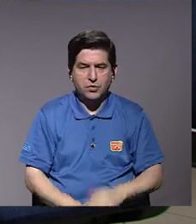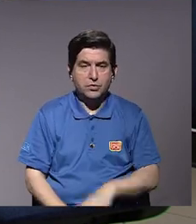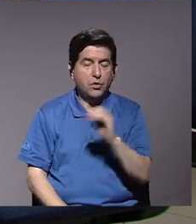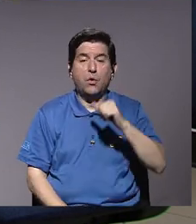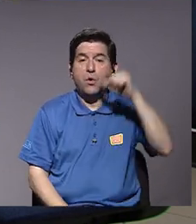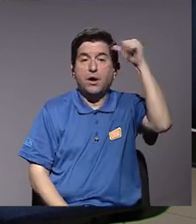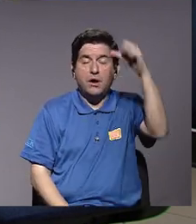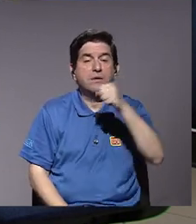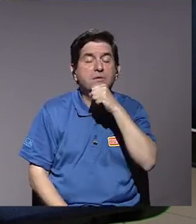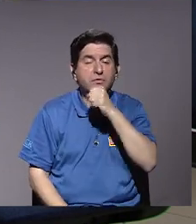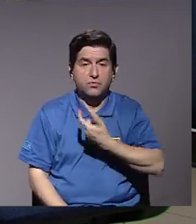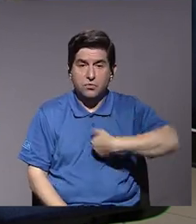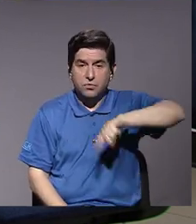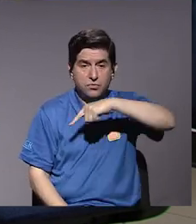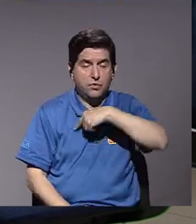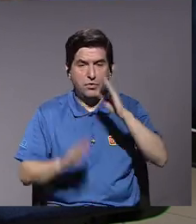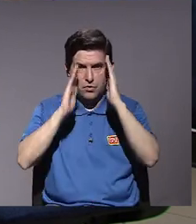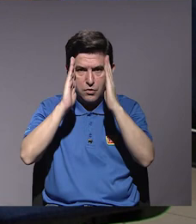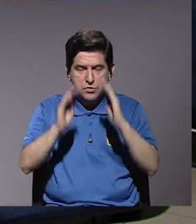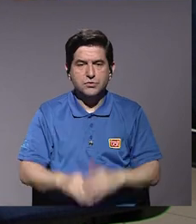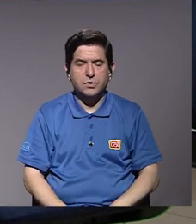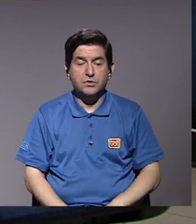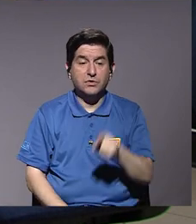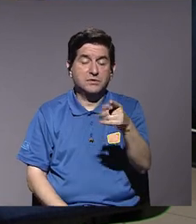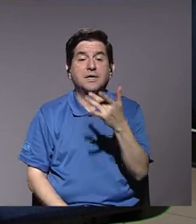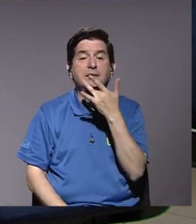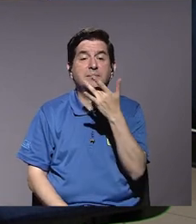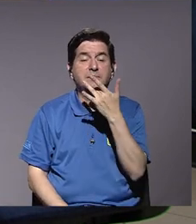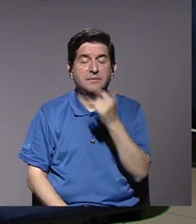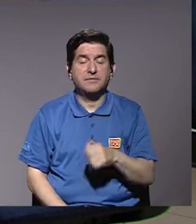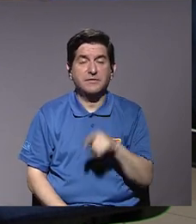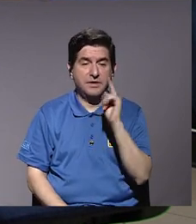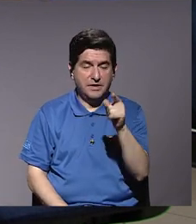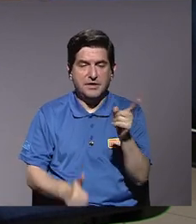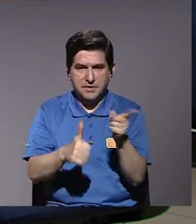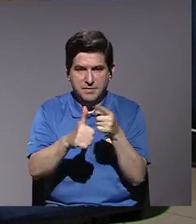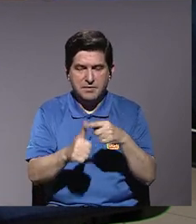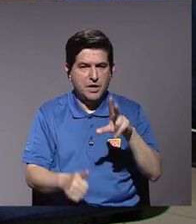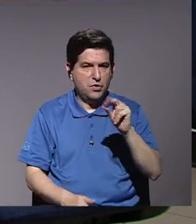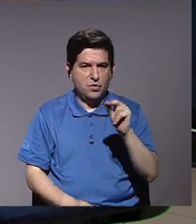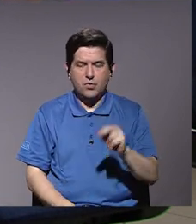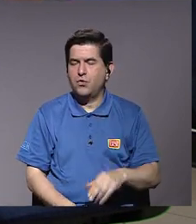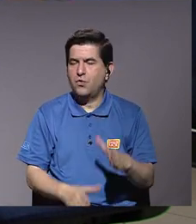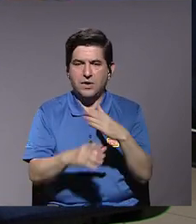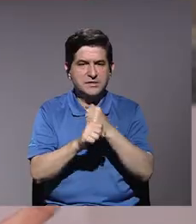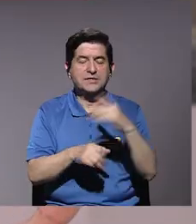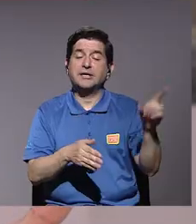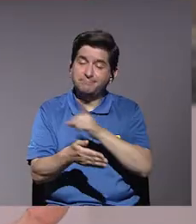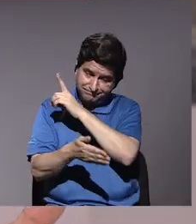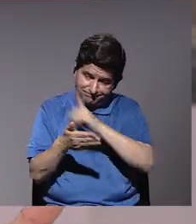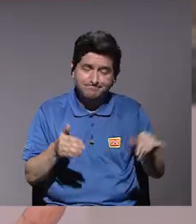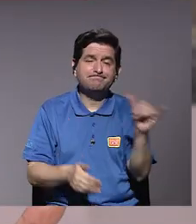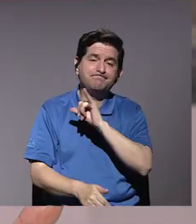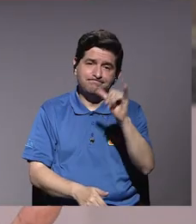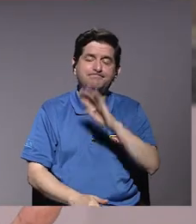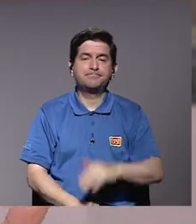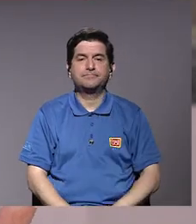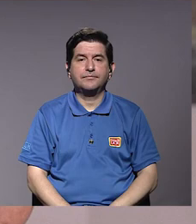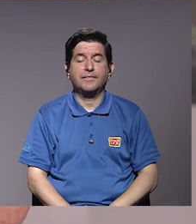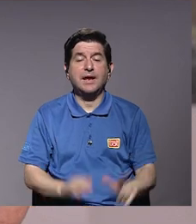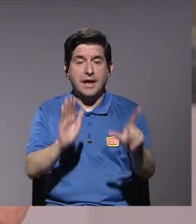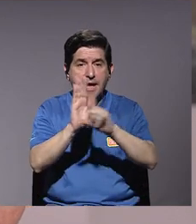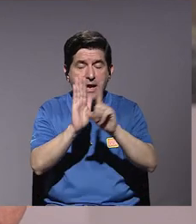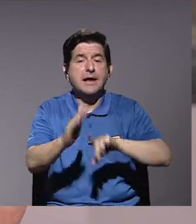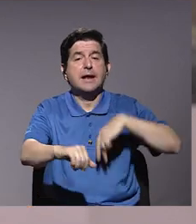bien, por ser un adulto mayor, nosotros debemos de atenderlo con preferencia. Entonces, no atenderlo con preferencia es una